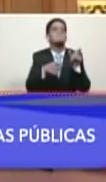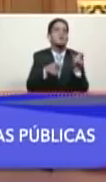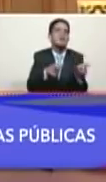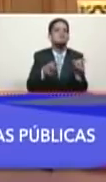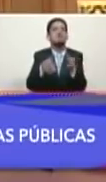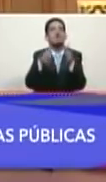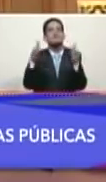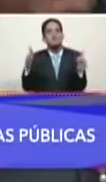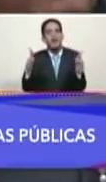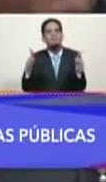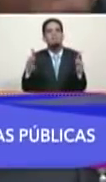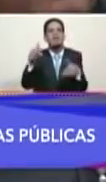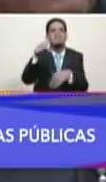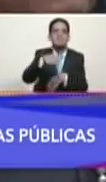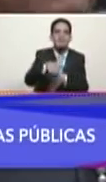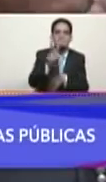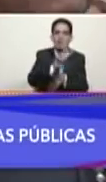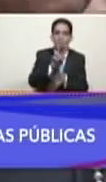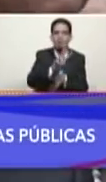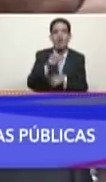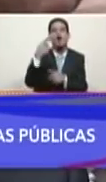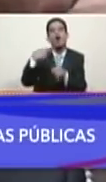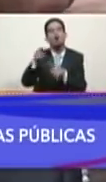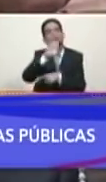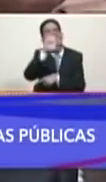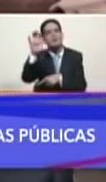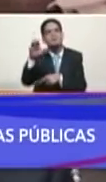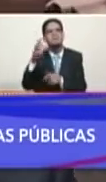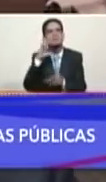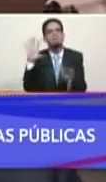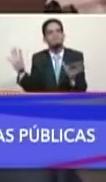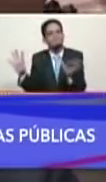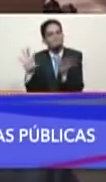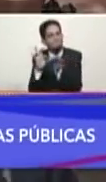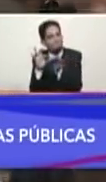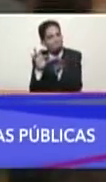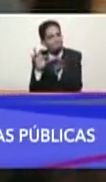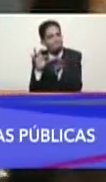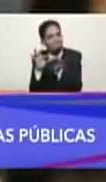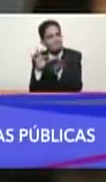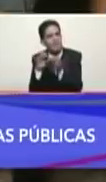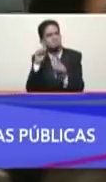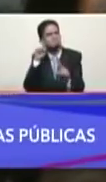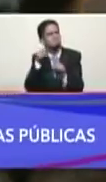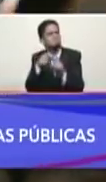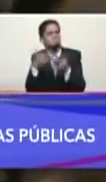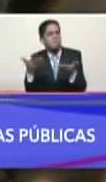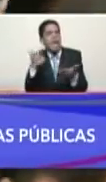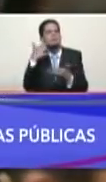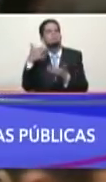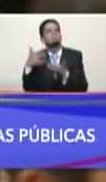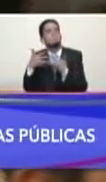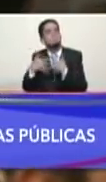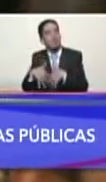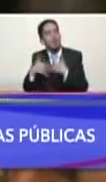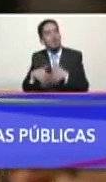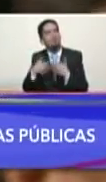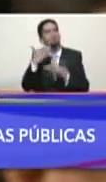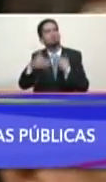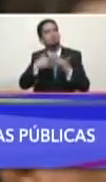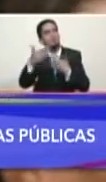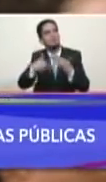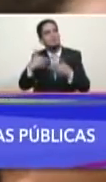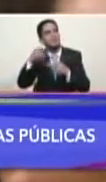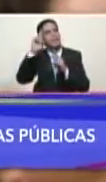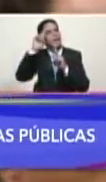nacionales, internacionales. Quiero que hagamos una gran alianza con el empresariado, pero para producir, para respetar los